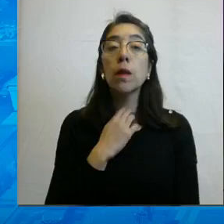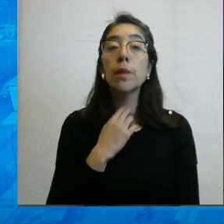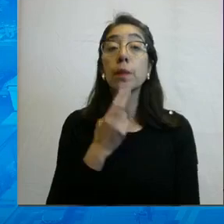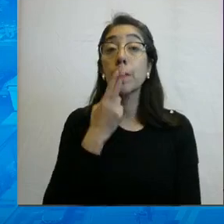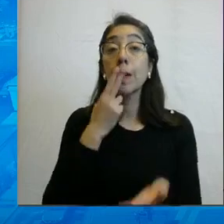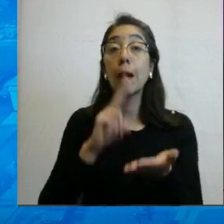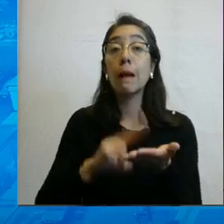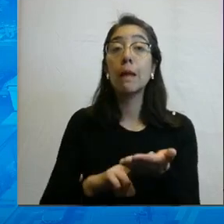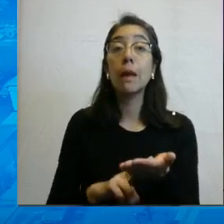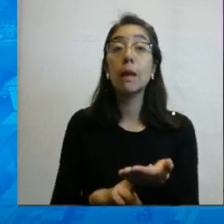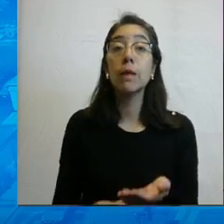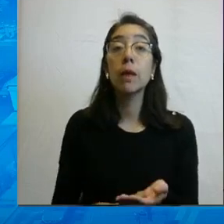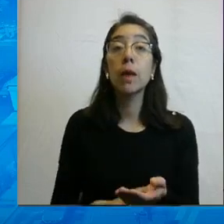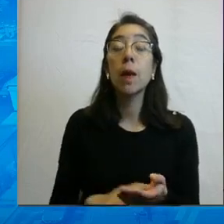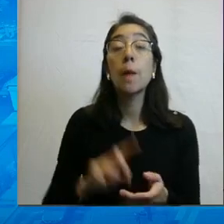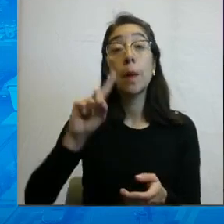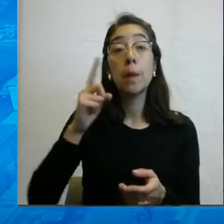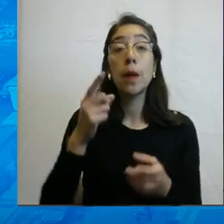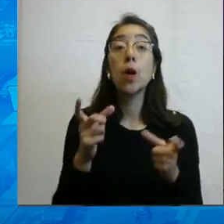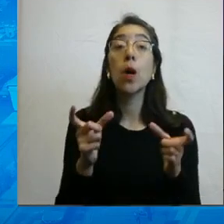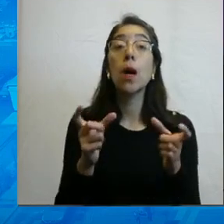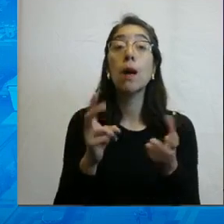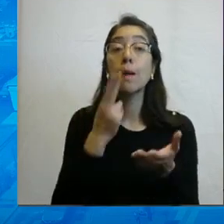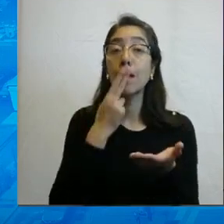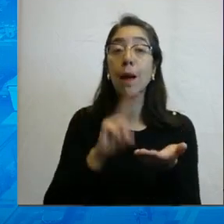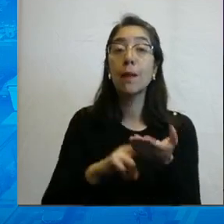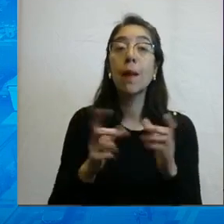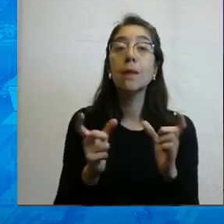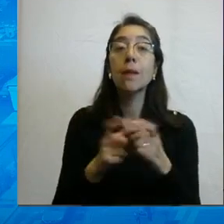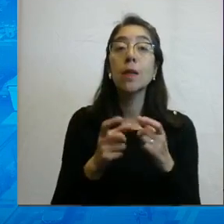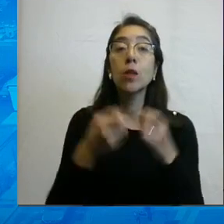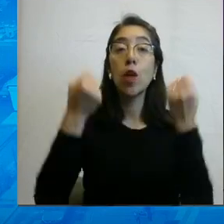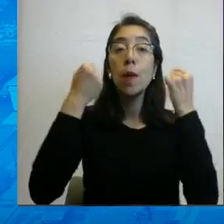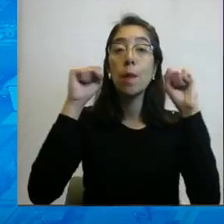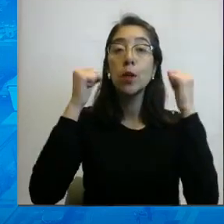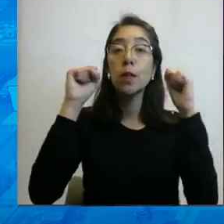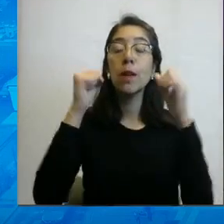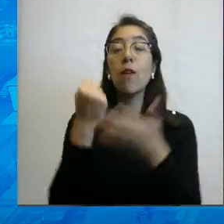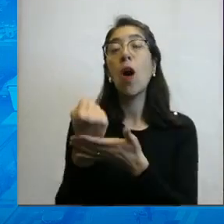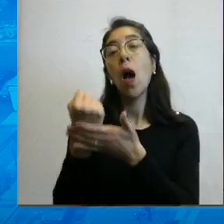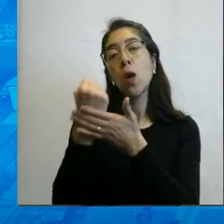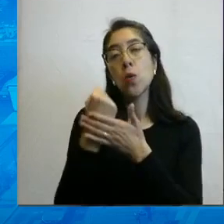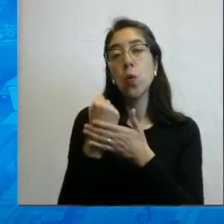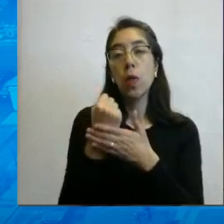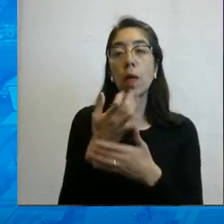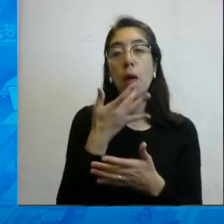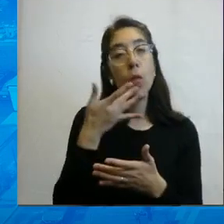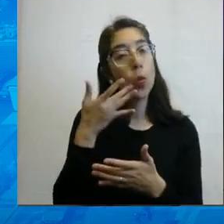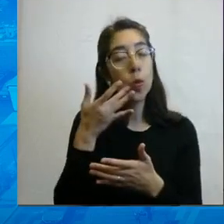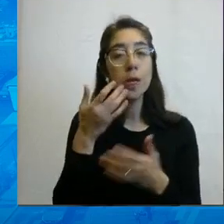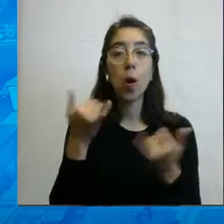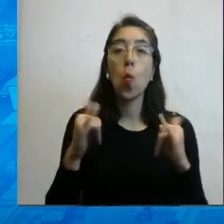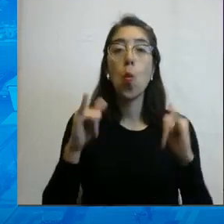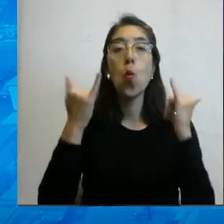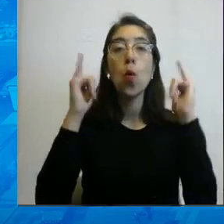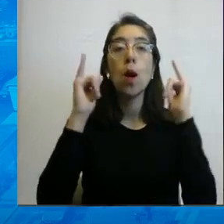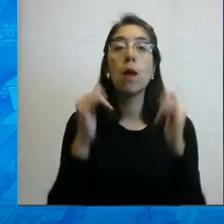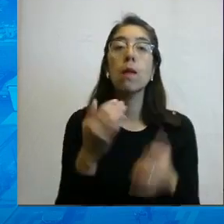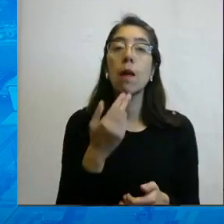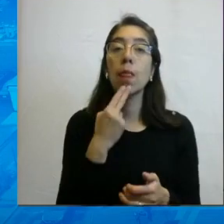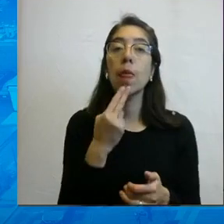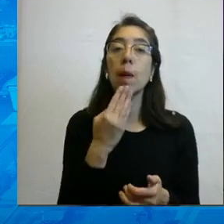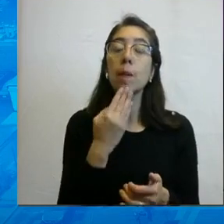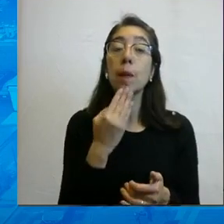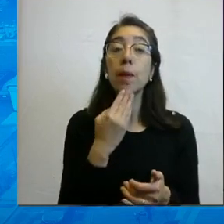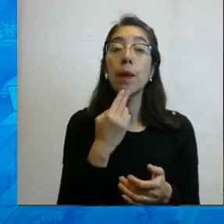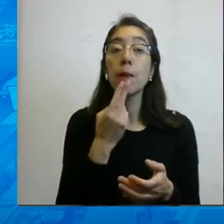Correspondencia, 3.1, la carta del Centro Deportivo Cultural Día de los Jazmines, solicita dulces y juguetes, administrado de IDECO. 3.2, carta del